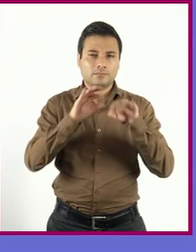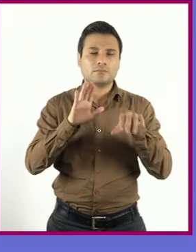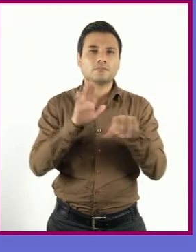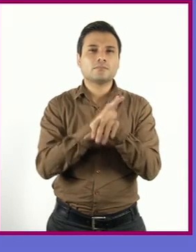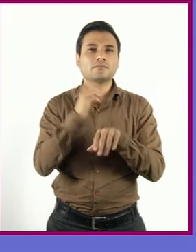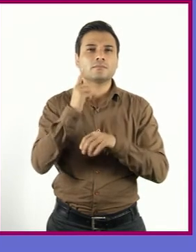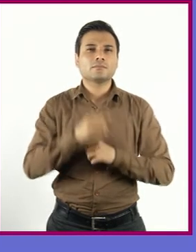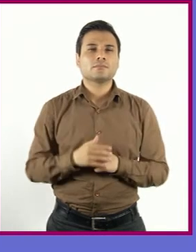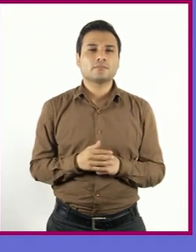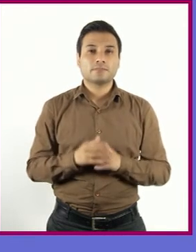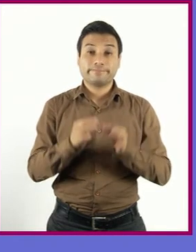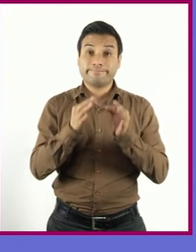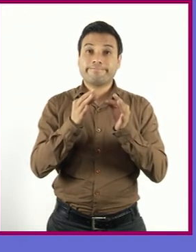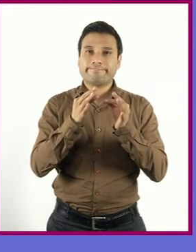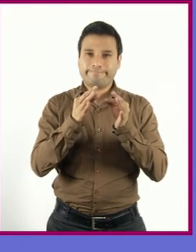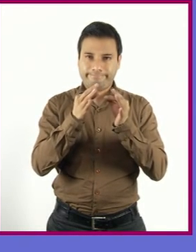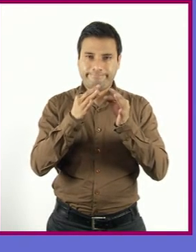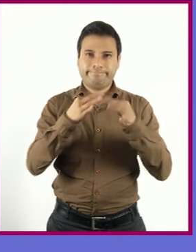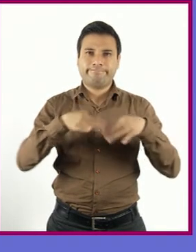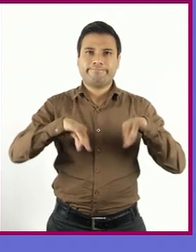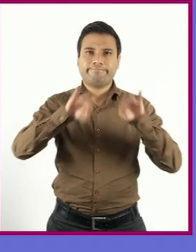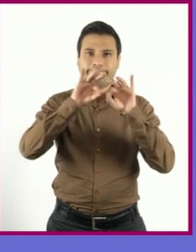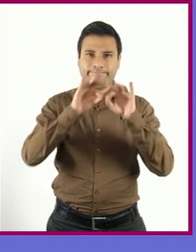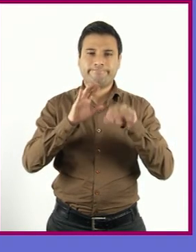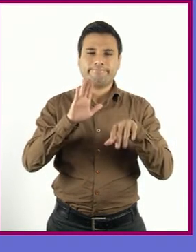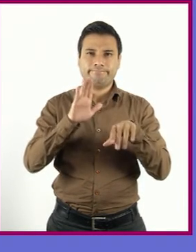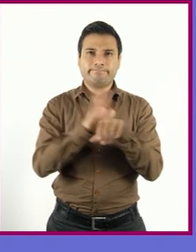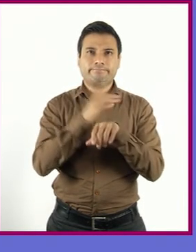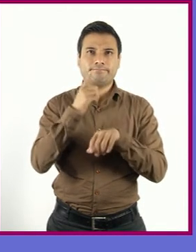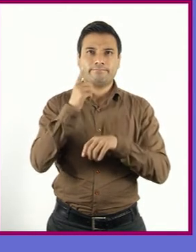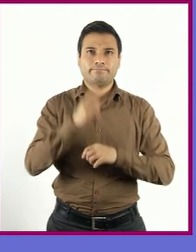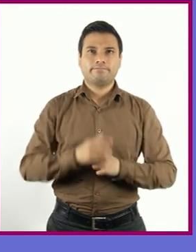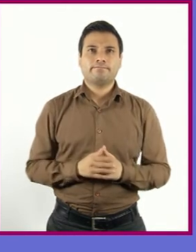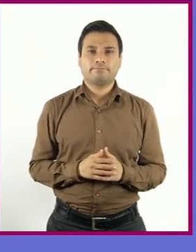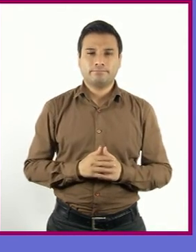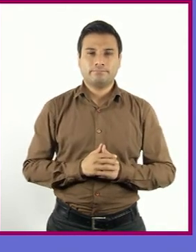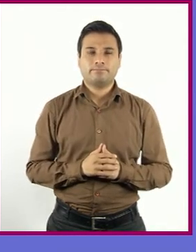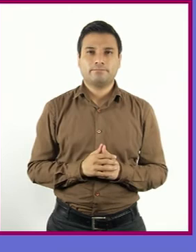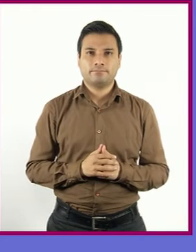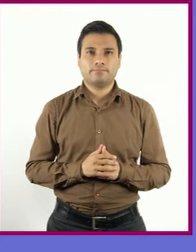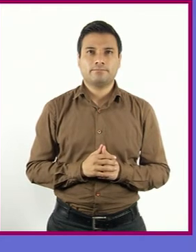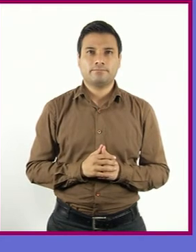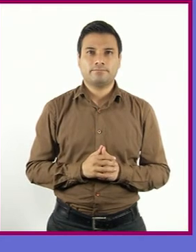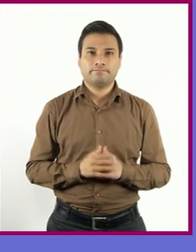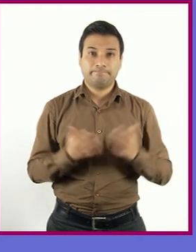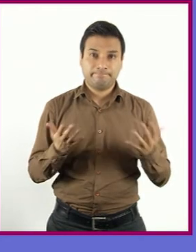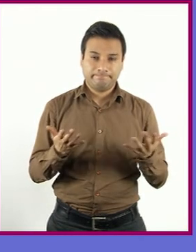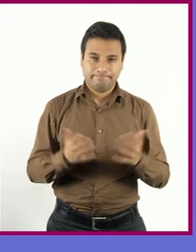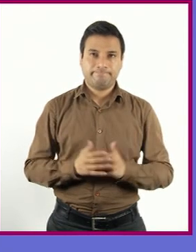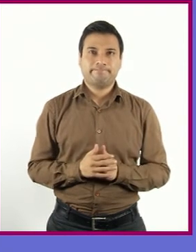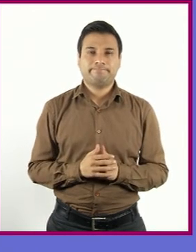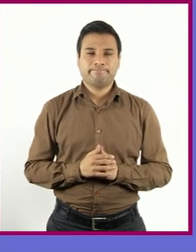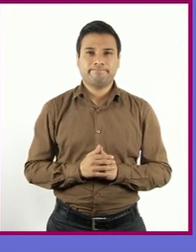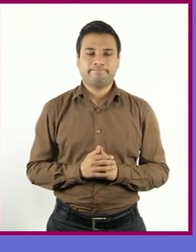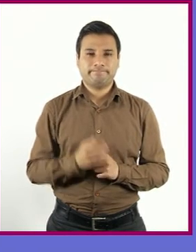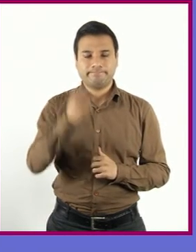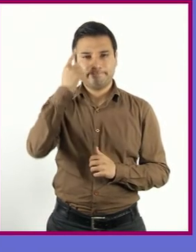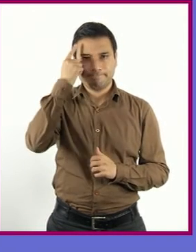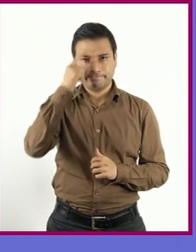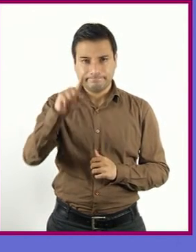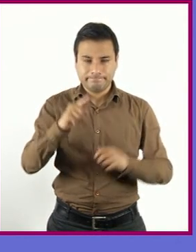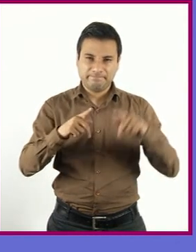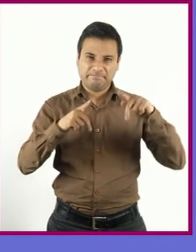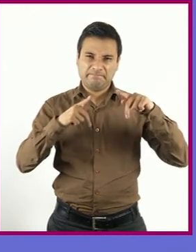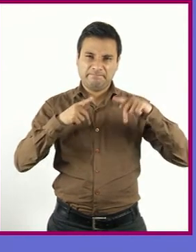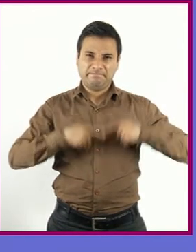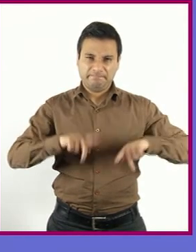¿Por qué es importante que nosotros aprendamos este vocabulario deportivo? Bueno, en primer lugar, para que el atleta o